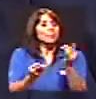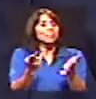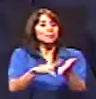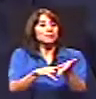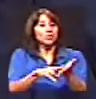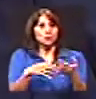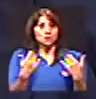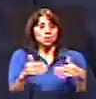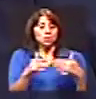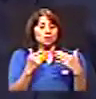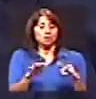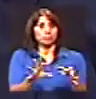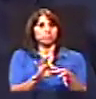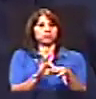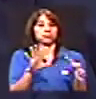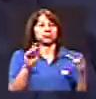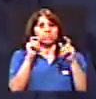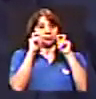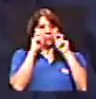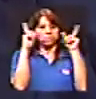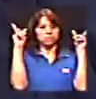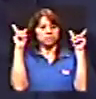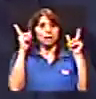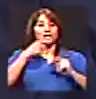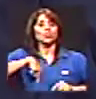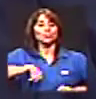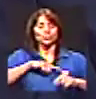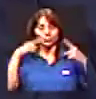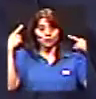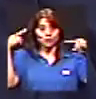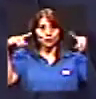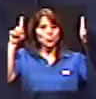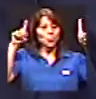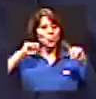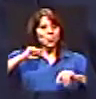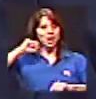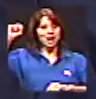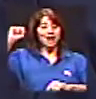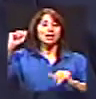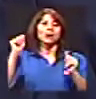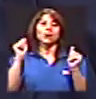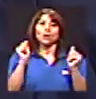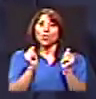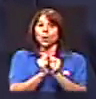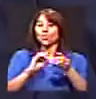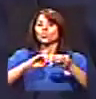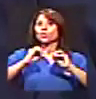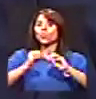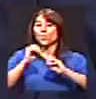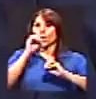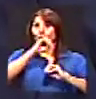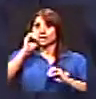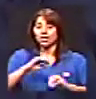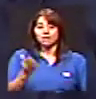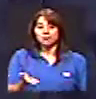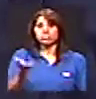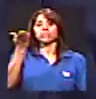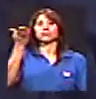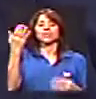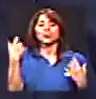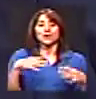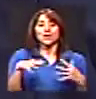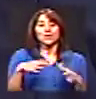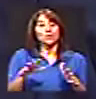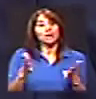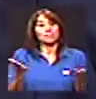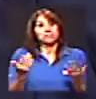muy impresionante porque aún así logramos ganar con una diferencia muy significativa. Y bueno, no fue